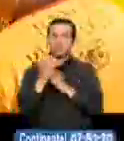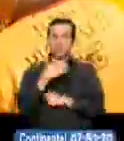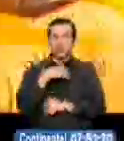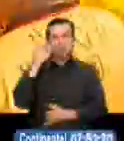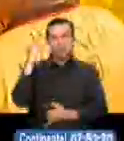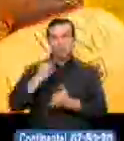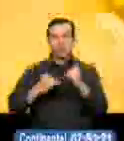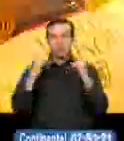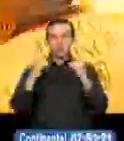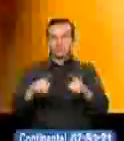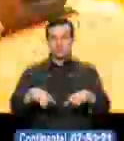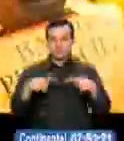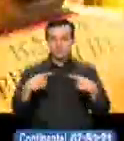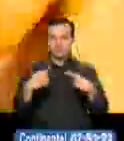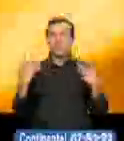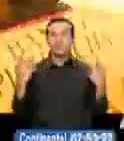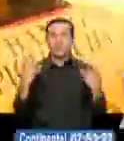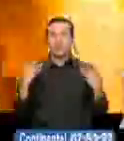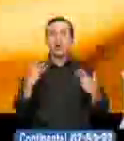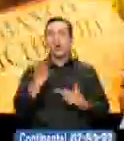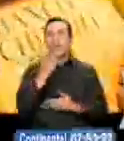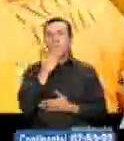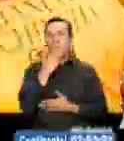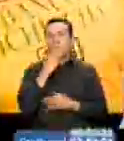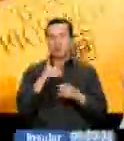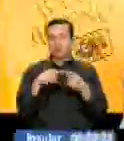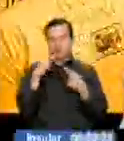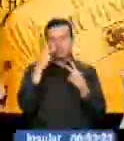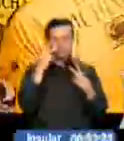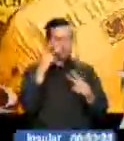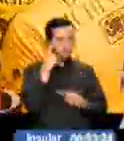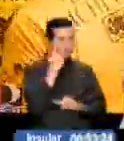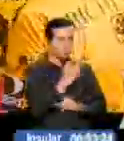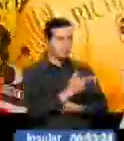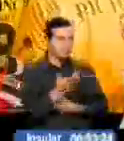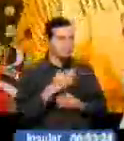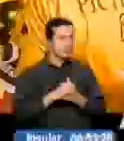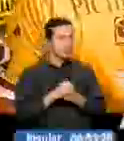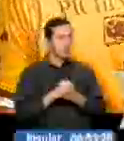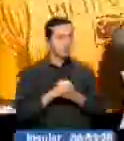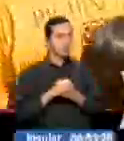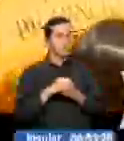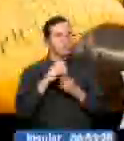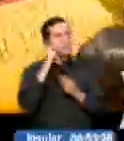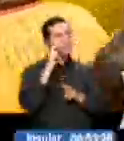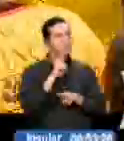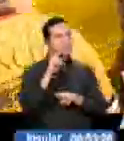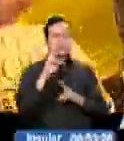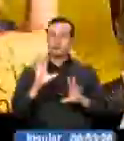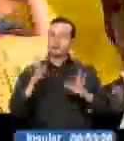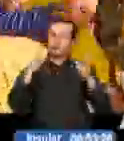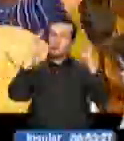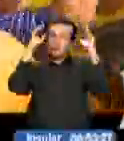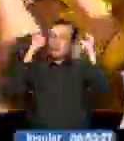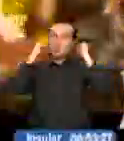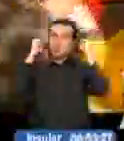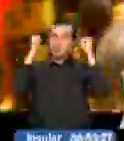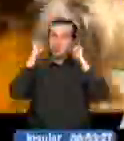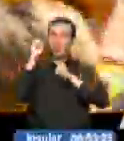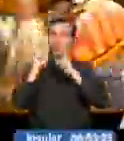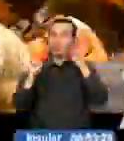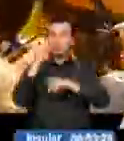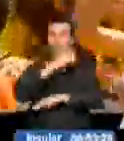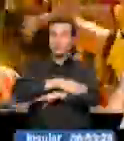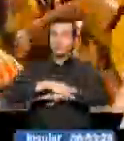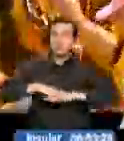último partido, cuando enfrenten a Sociedad Deportiva Aucas. Estas son algunas de las imágenes que compartimos con ustedes de las celebraciones que se dieron en varias calles